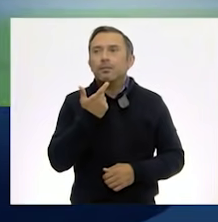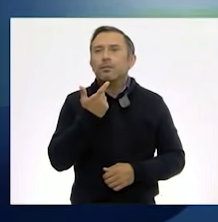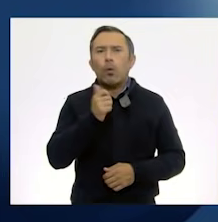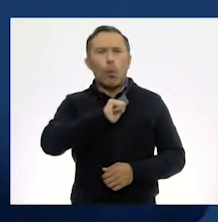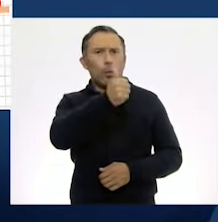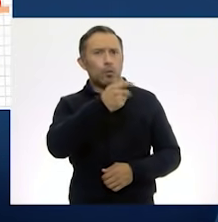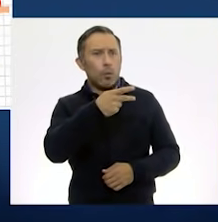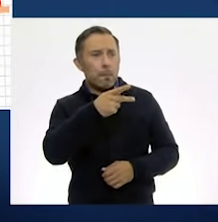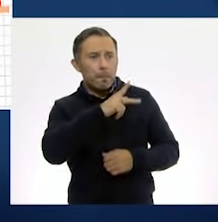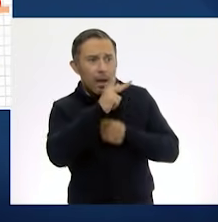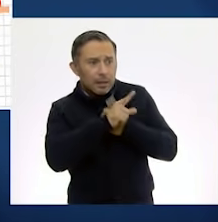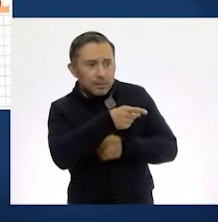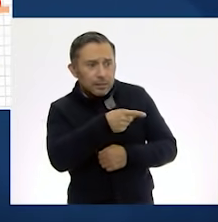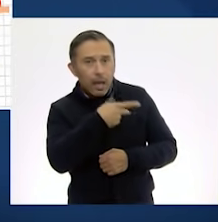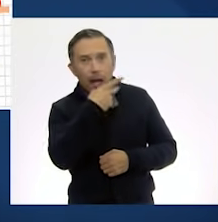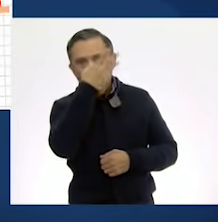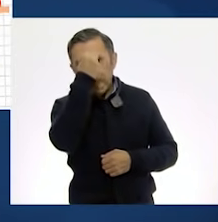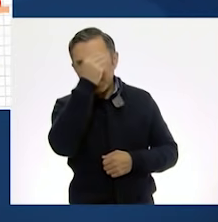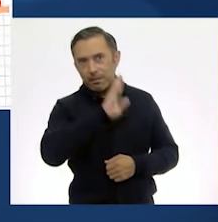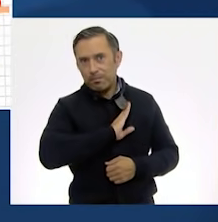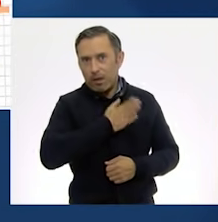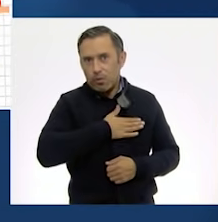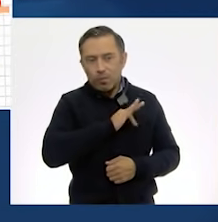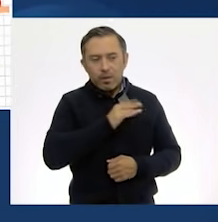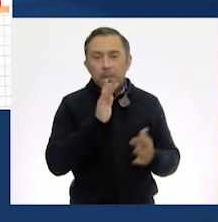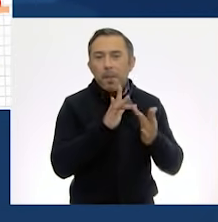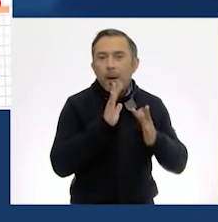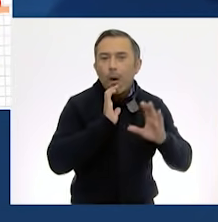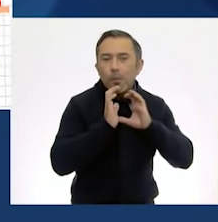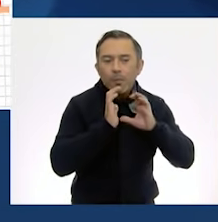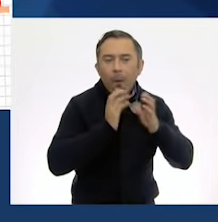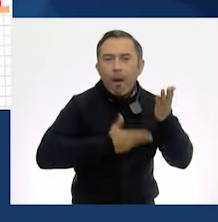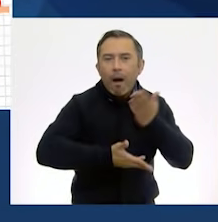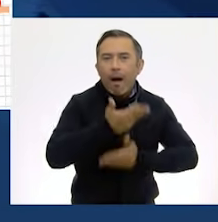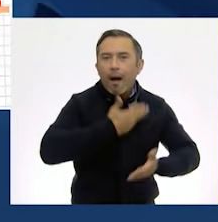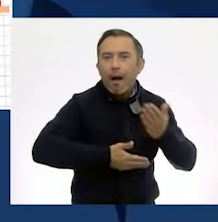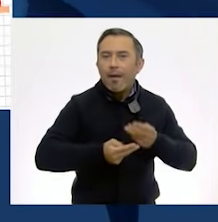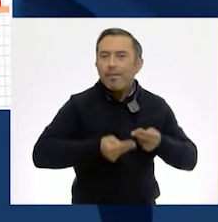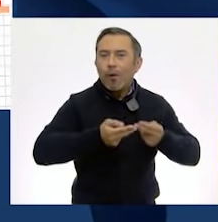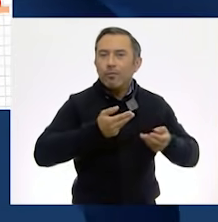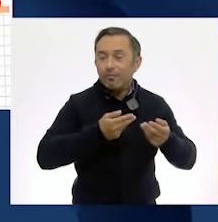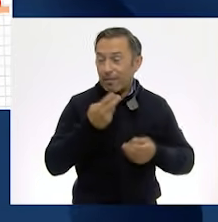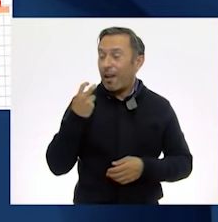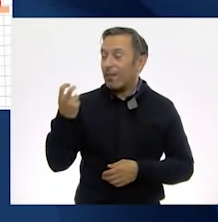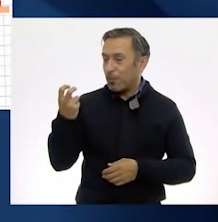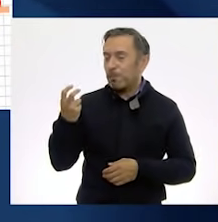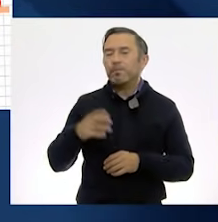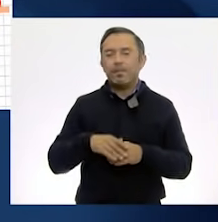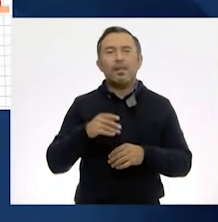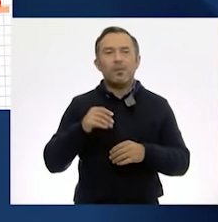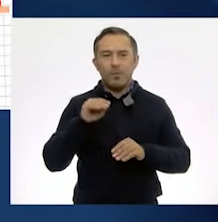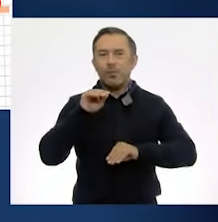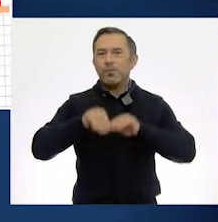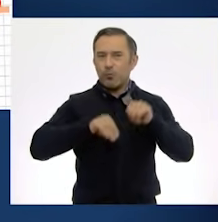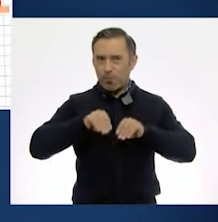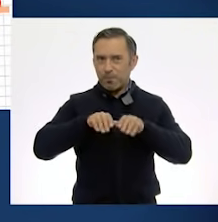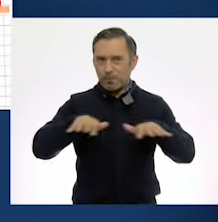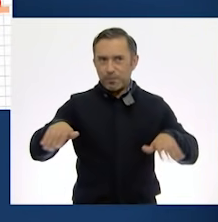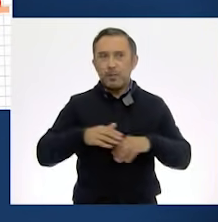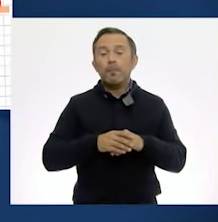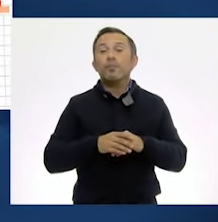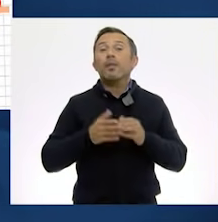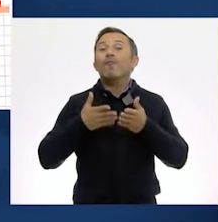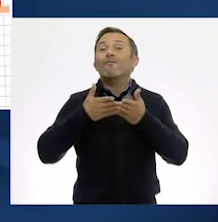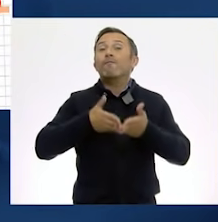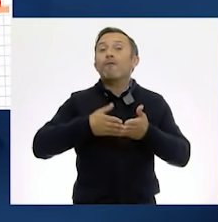español, para poder realizar acuerdos comerciales. ¡Exacto! Sigamos trabajando en el esquema. Anotamos los puertos de